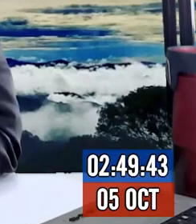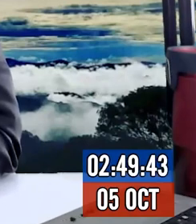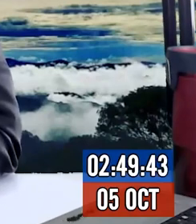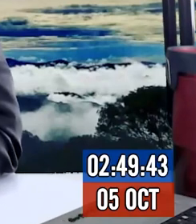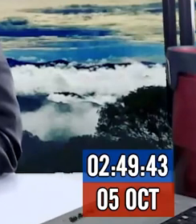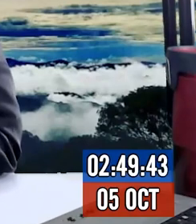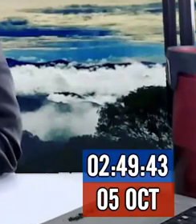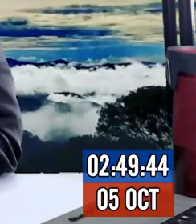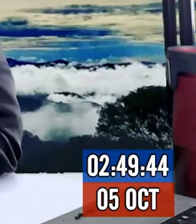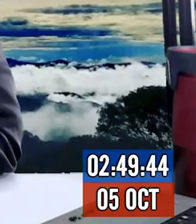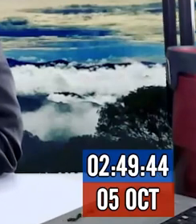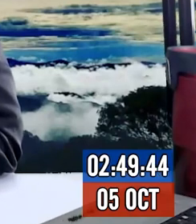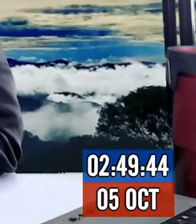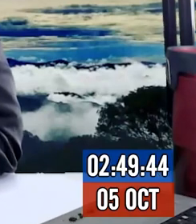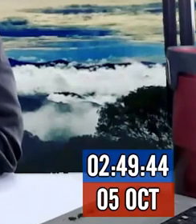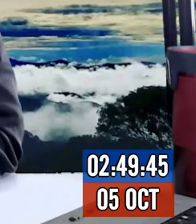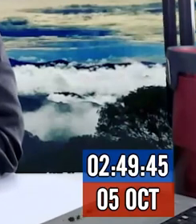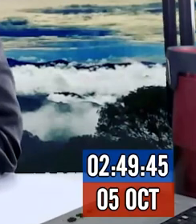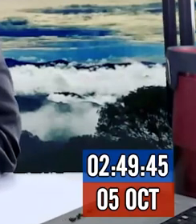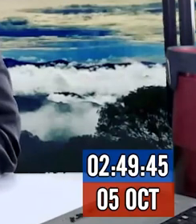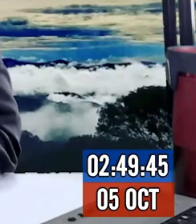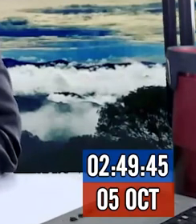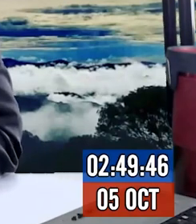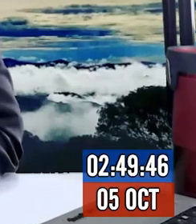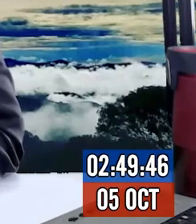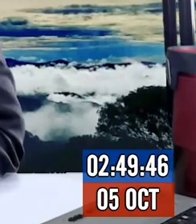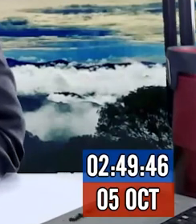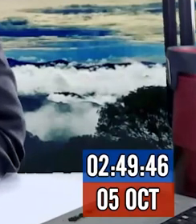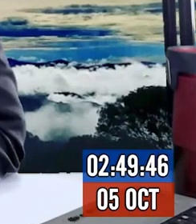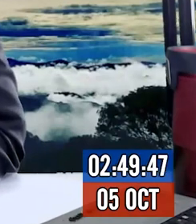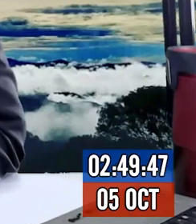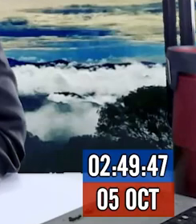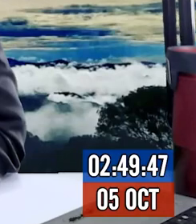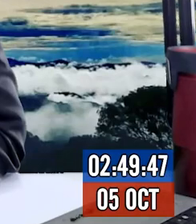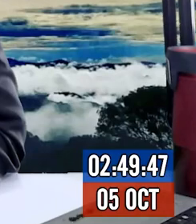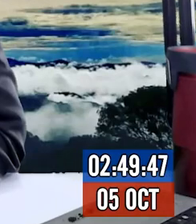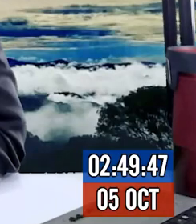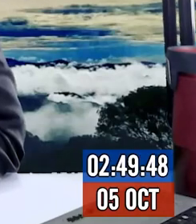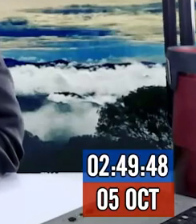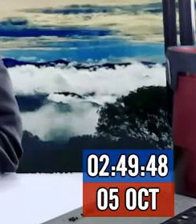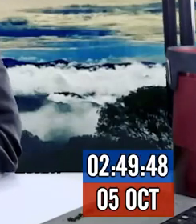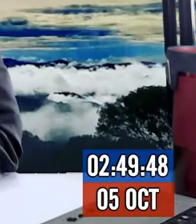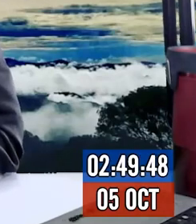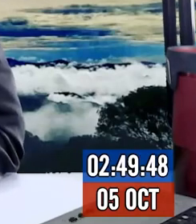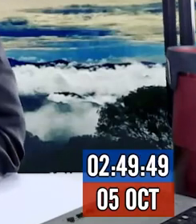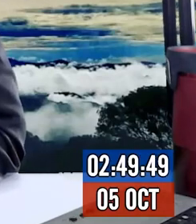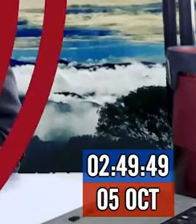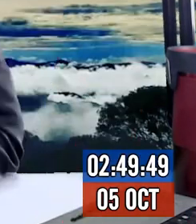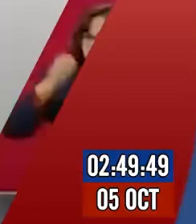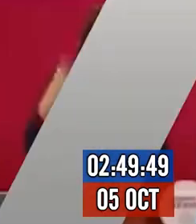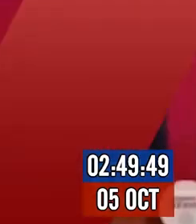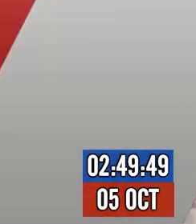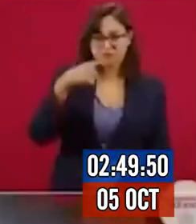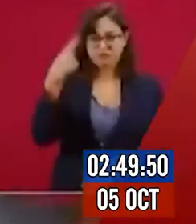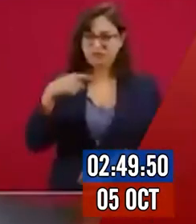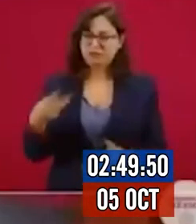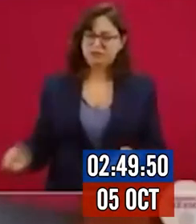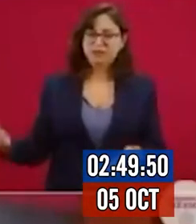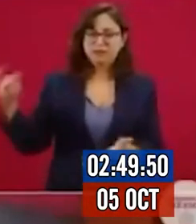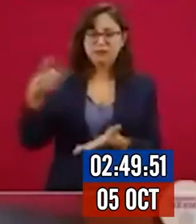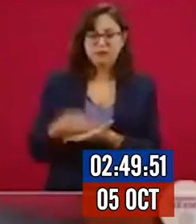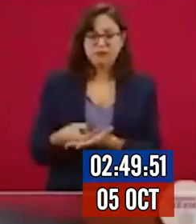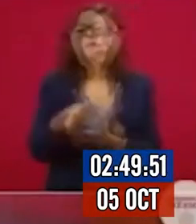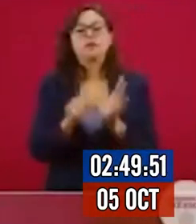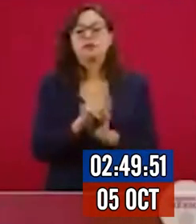que se queden ahí hasta el 2022 porque dijo entonces será el referente es el mensaje del presidente a frena ya se